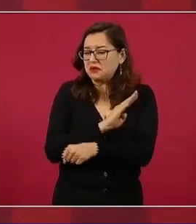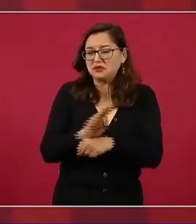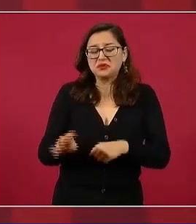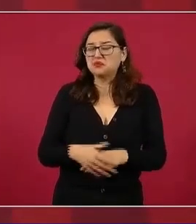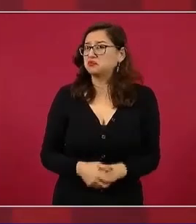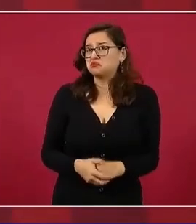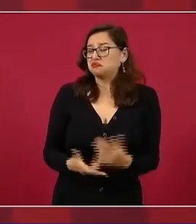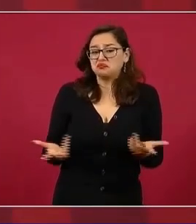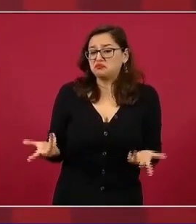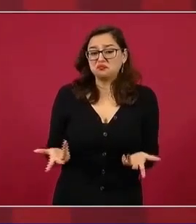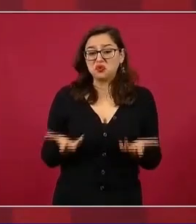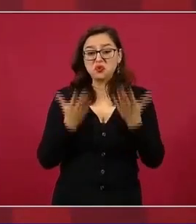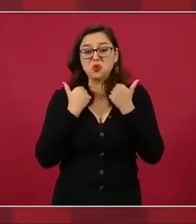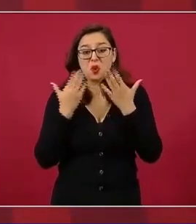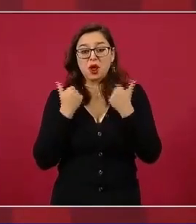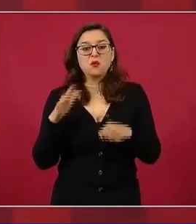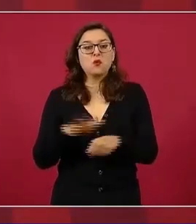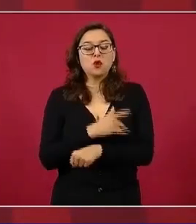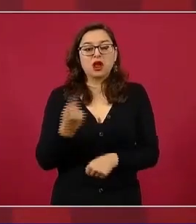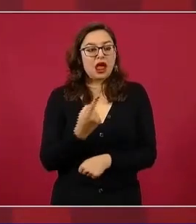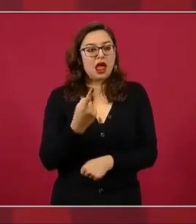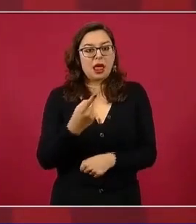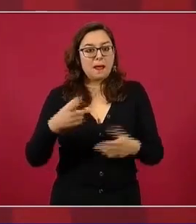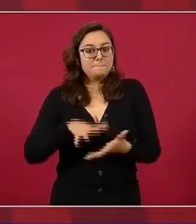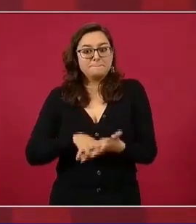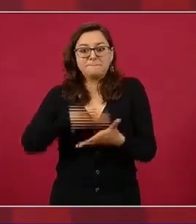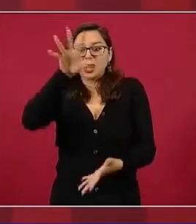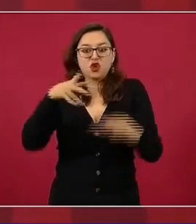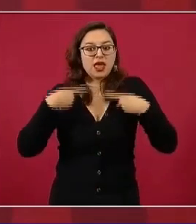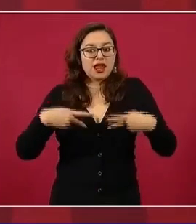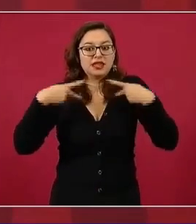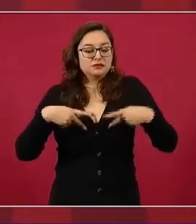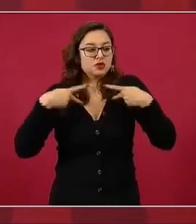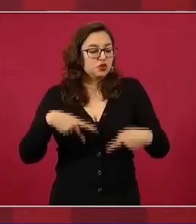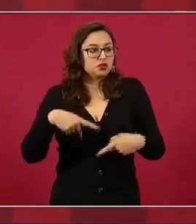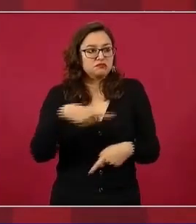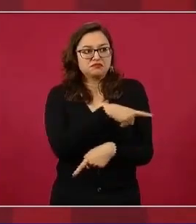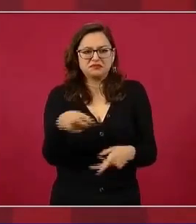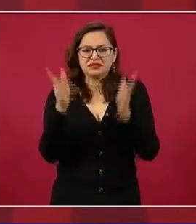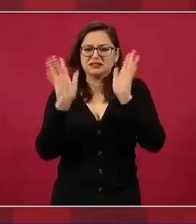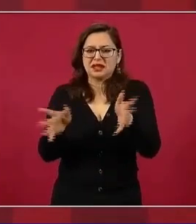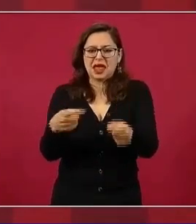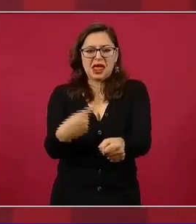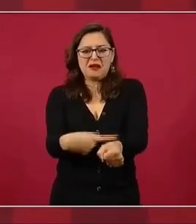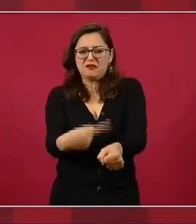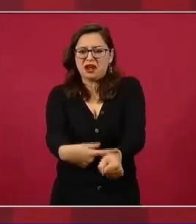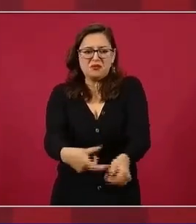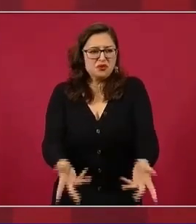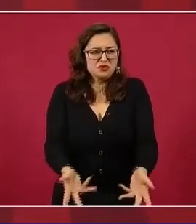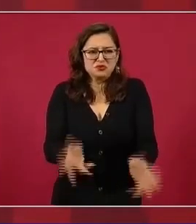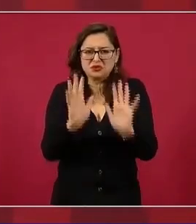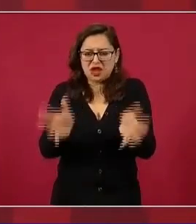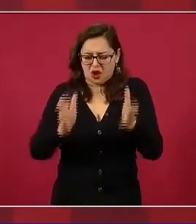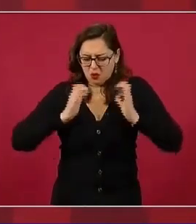las personas en México ya tienen anticuerpos contra hepatitis A después de los 15 años. La varicela lo mismo, la